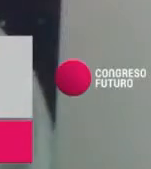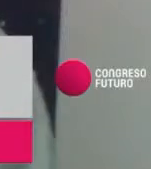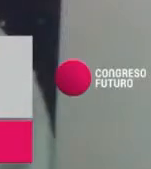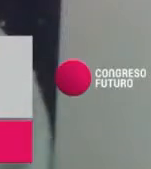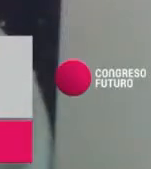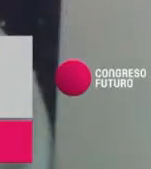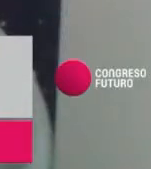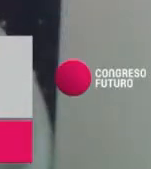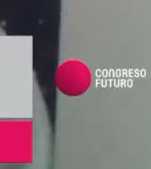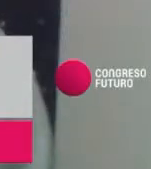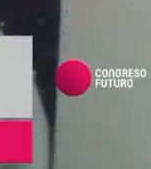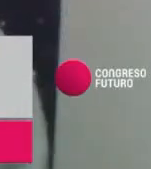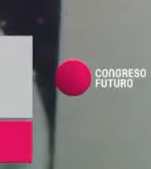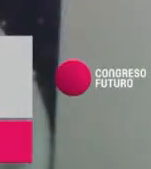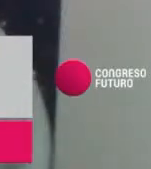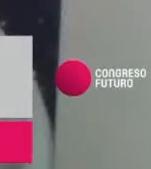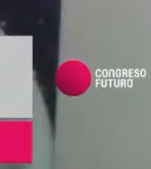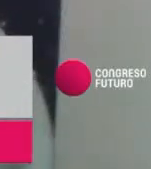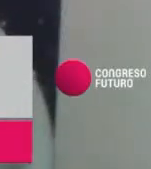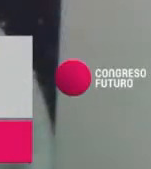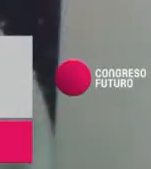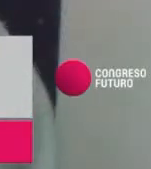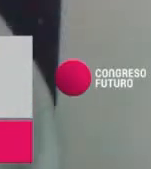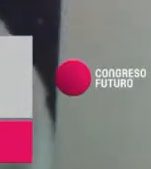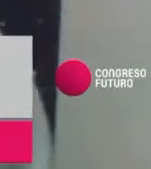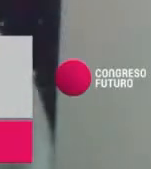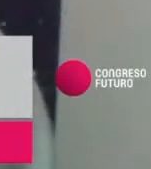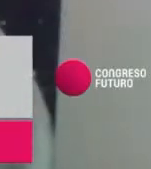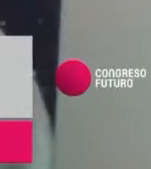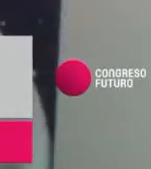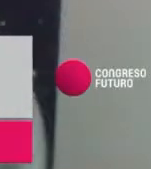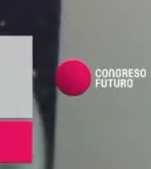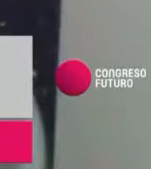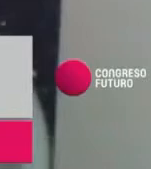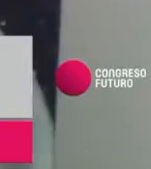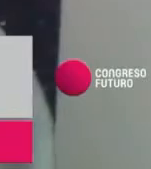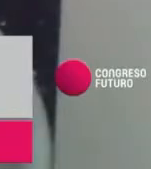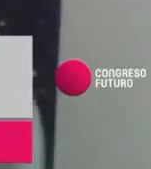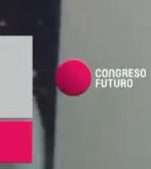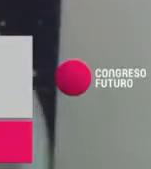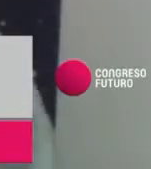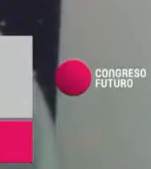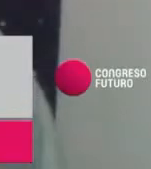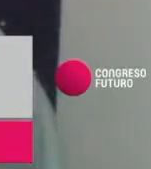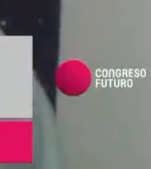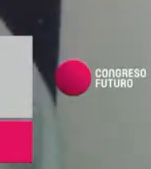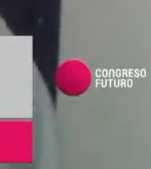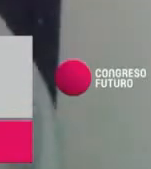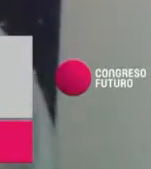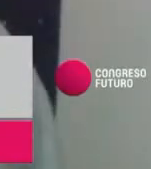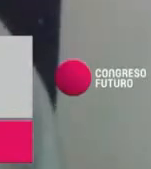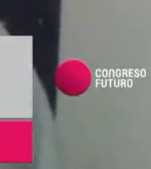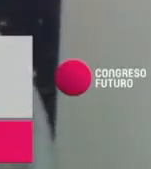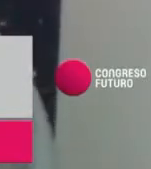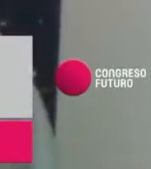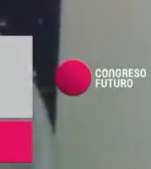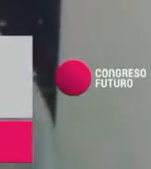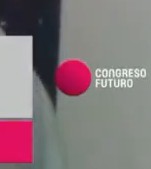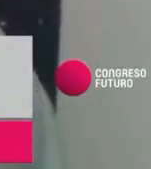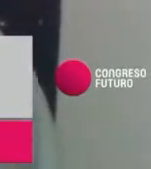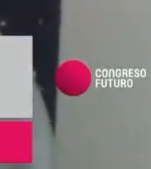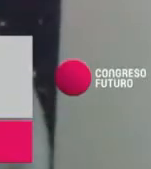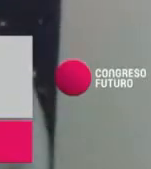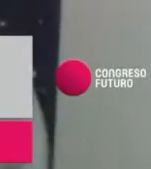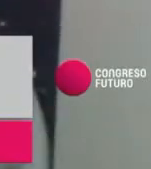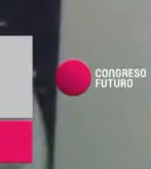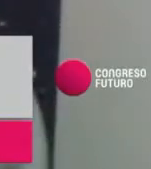que yo creo que la ciencia dio el ancho, es algo que es extraordinario y en el futuro se estudiará este